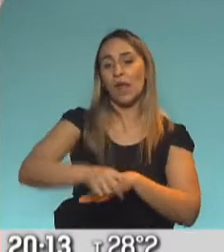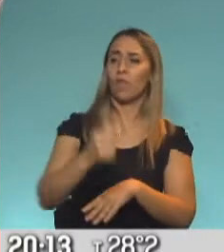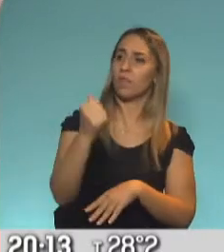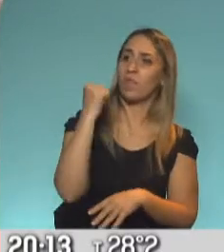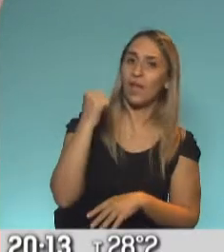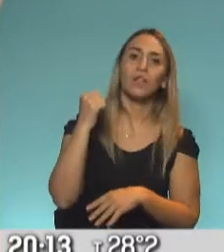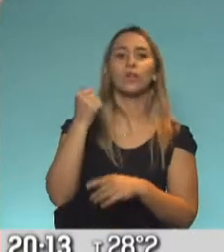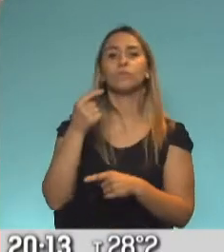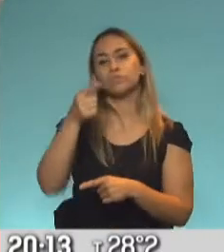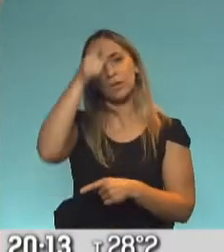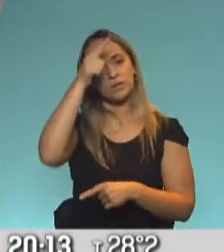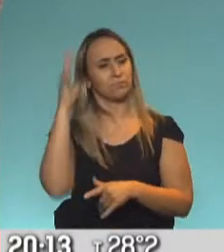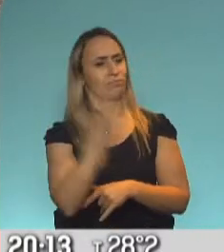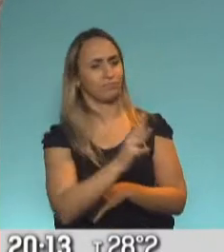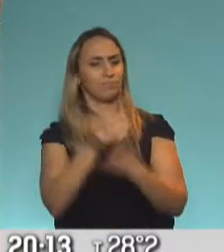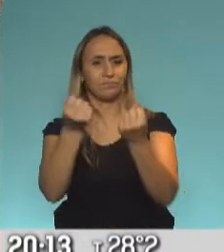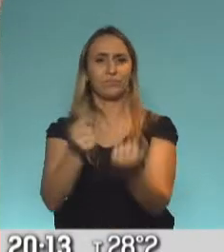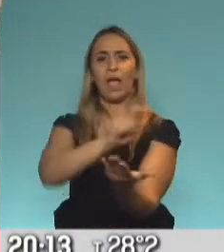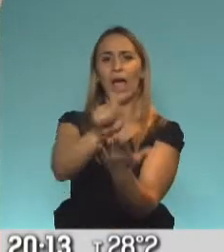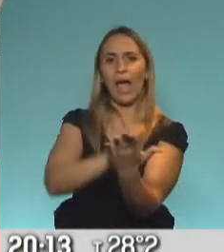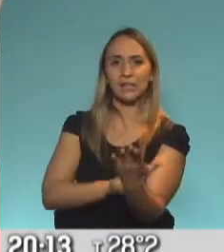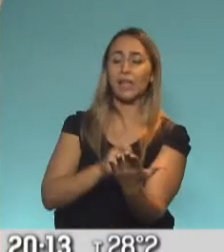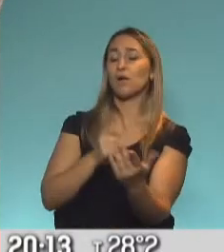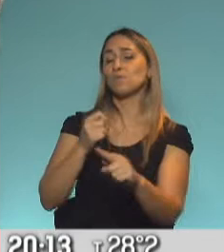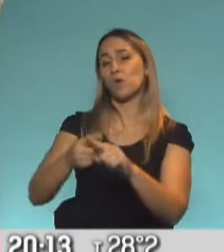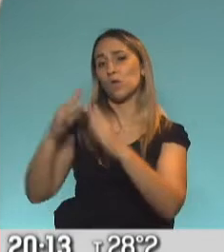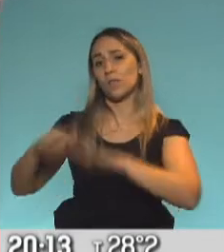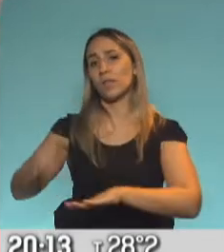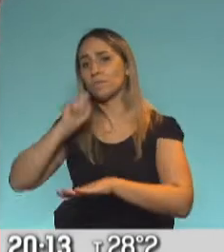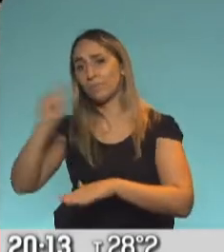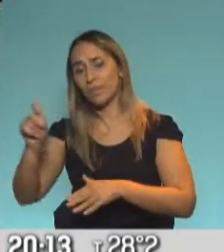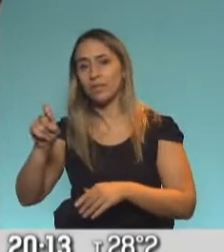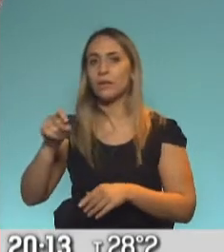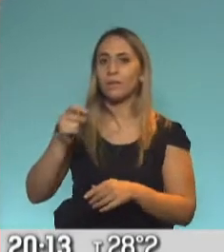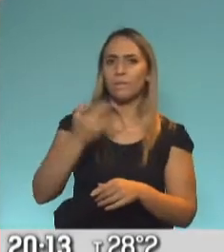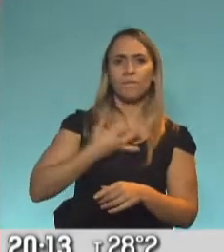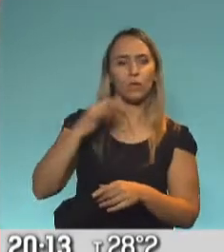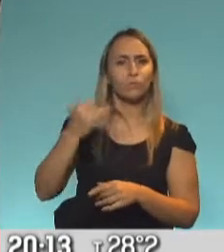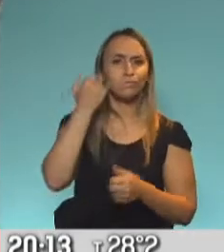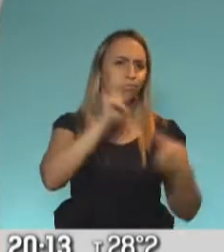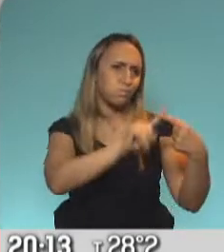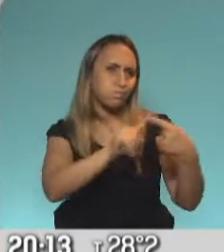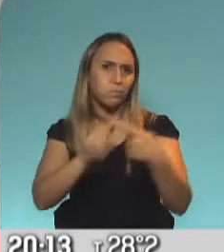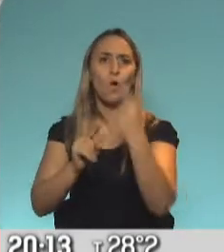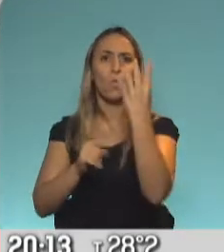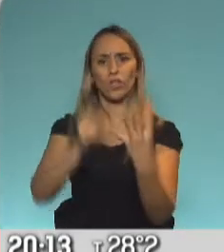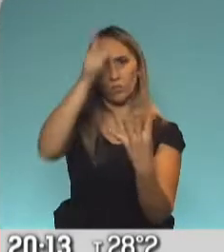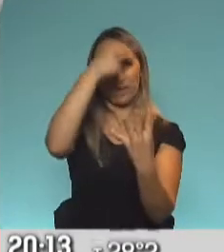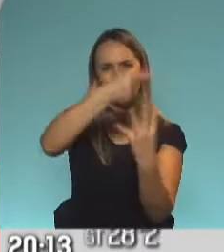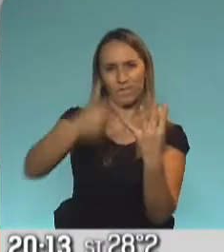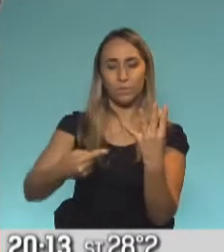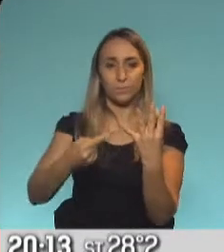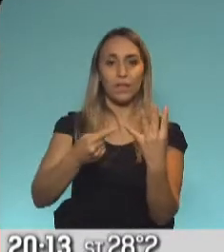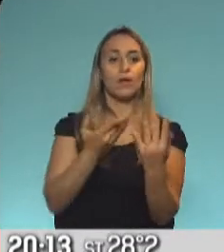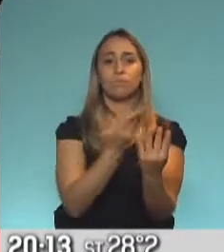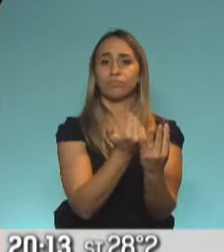un acta por violar la cuarentena, estuvo con 4 policías diferentes. Le van ahora a peritar los teléfonos. ¿Pudieron haber borrado todo? Sí,